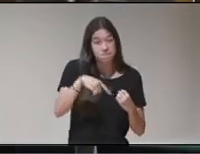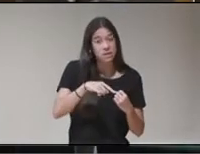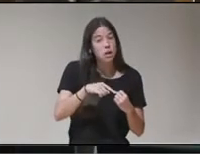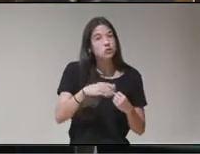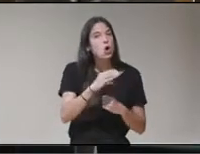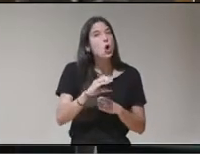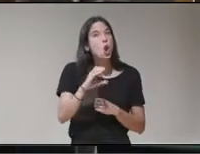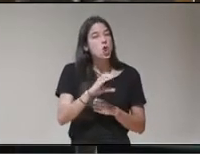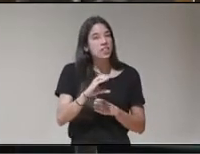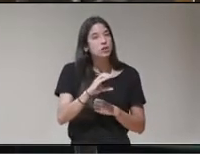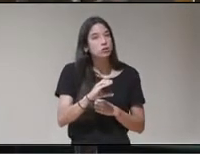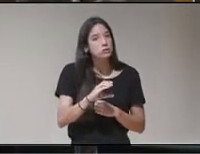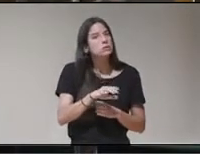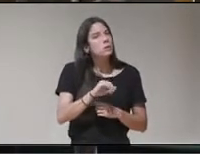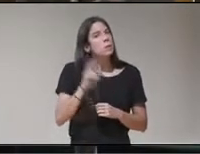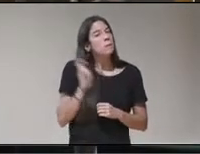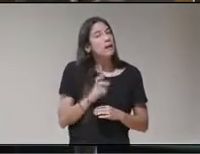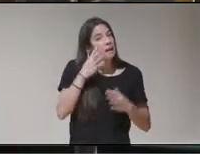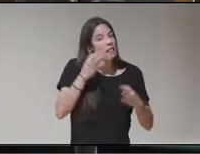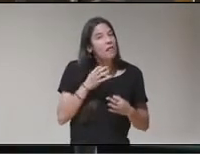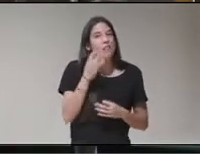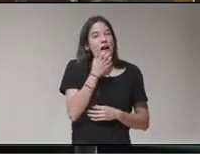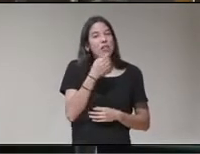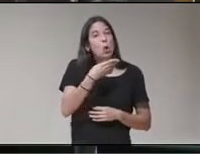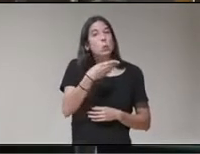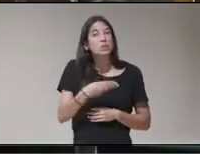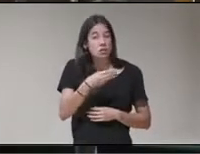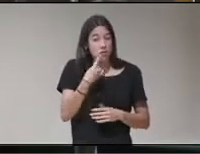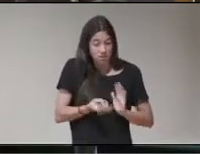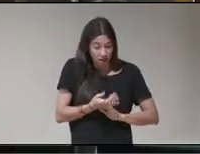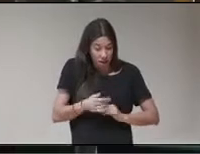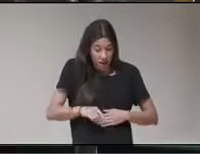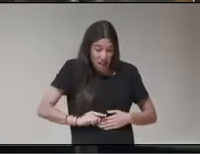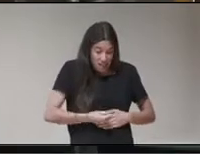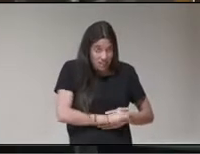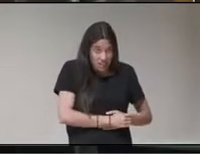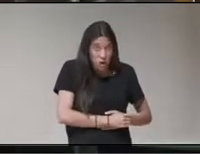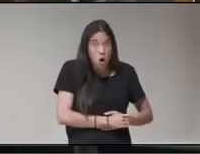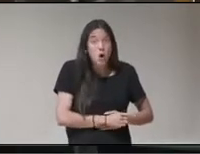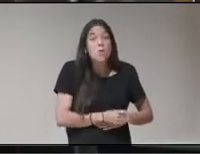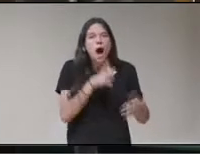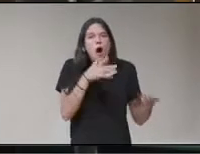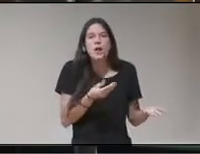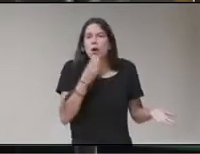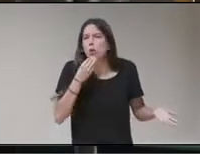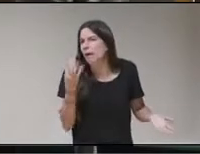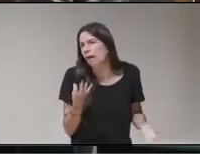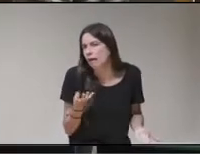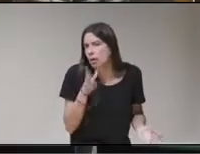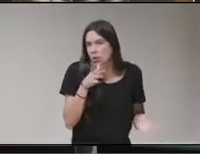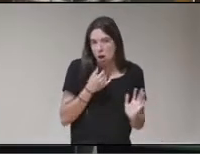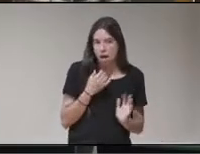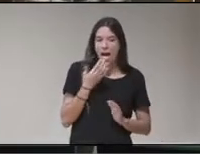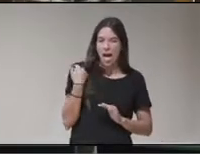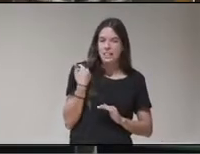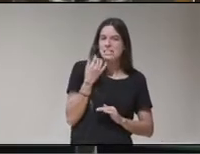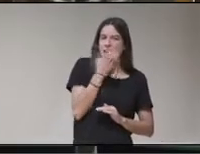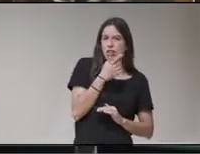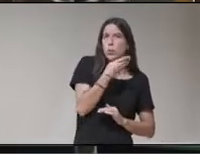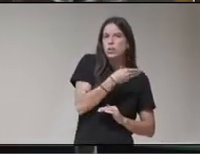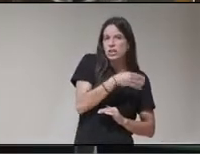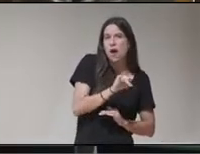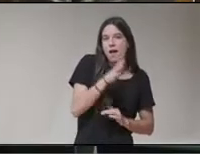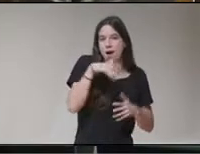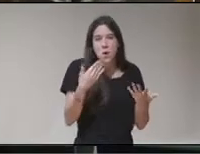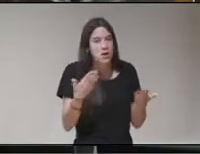colonocitos viene del ácido butírico que se genera en el intestino? ¿De qué come ahora que no hay ácido butírico? Pues lógicamente